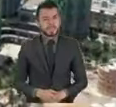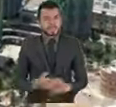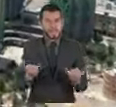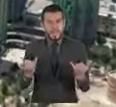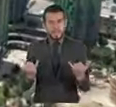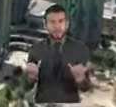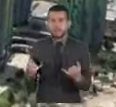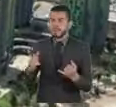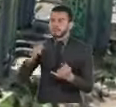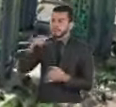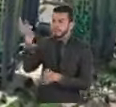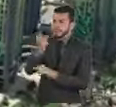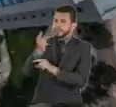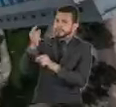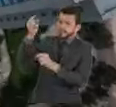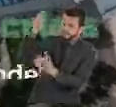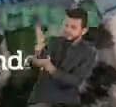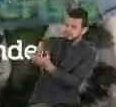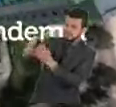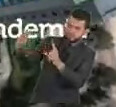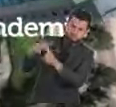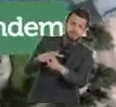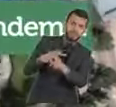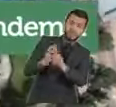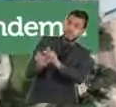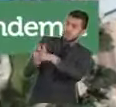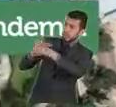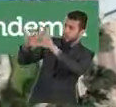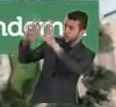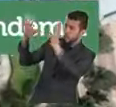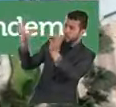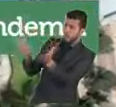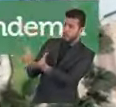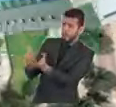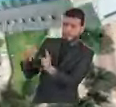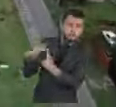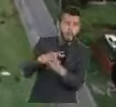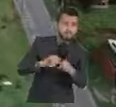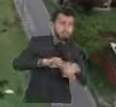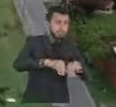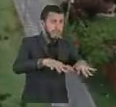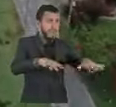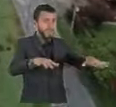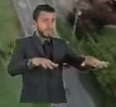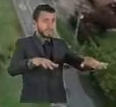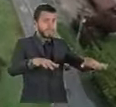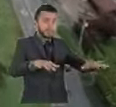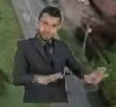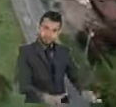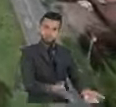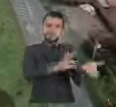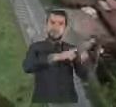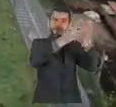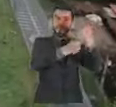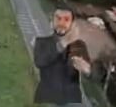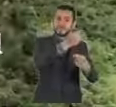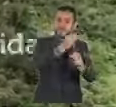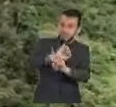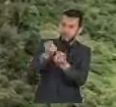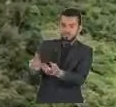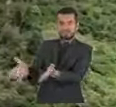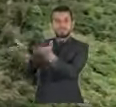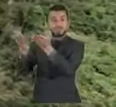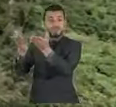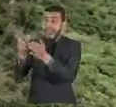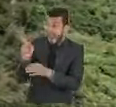desafíos de recuperación social y económica derivados de la crisis causada por la pandemia. Dicha crisis se puede constituir en una